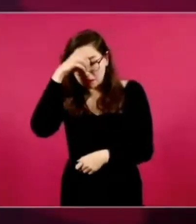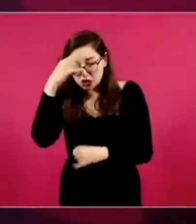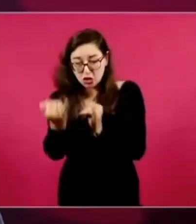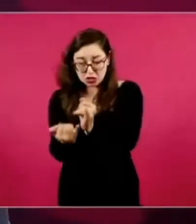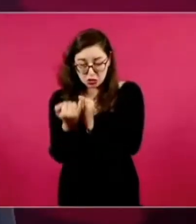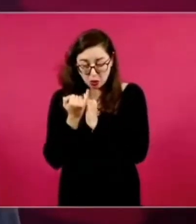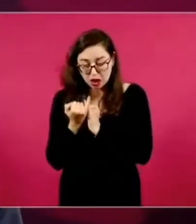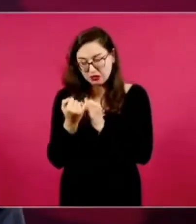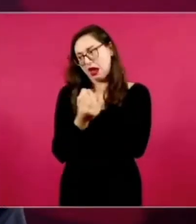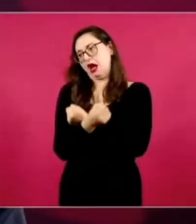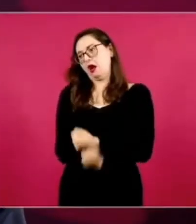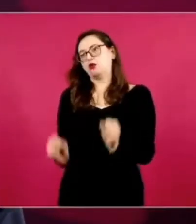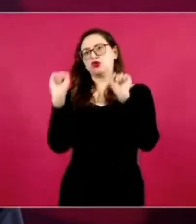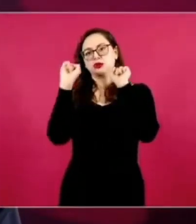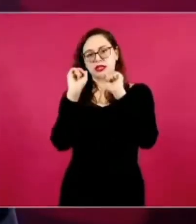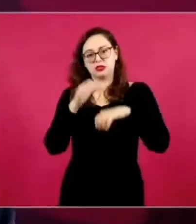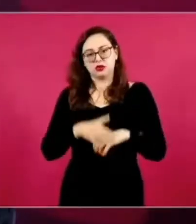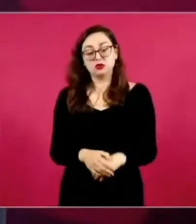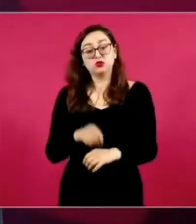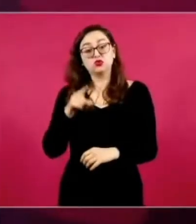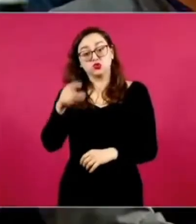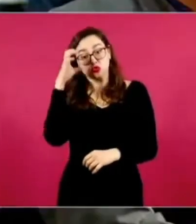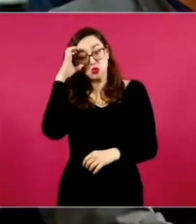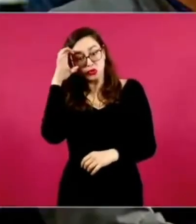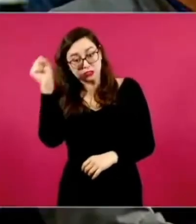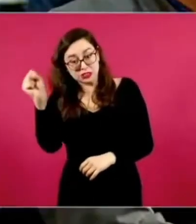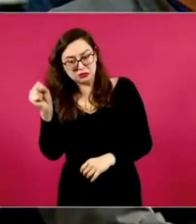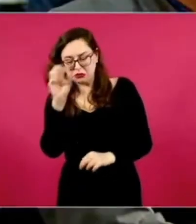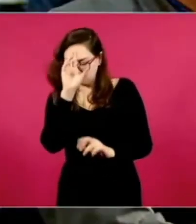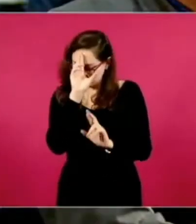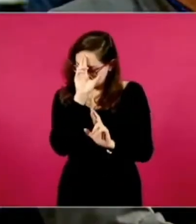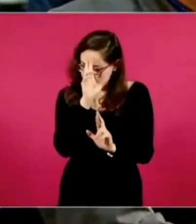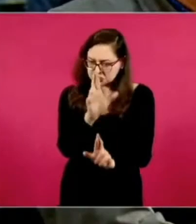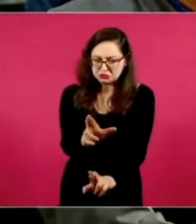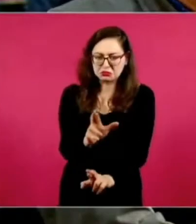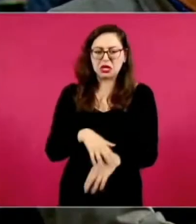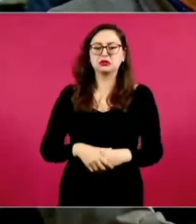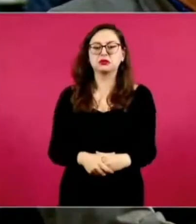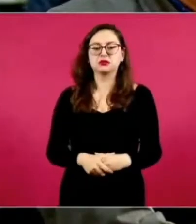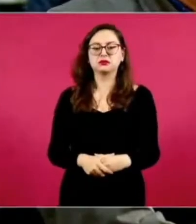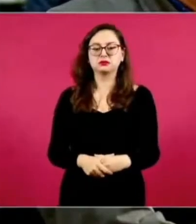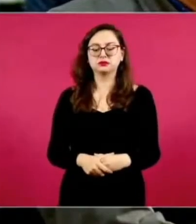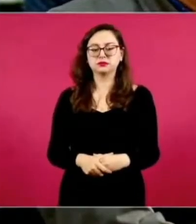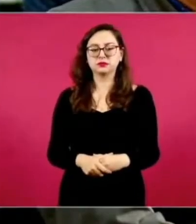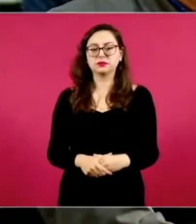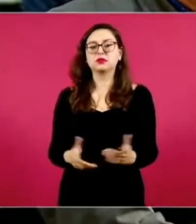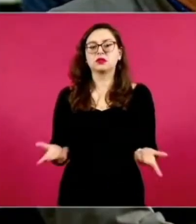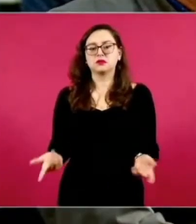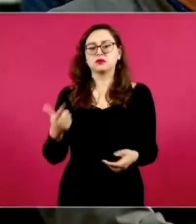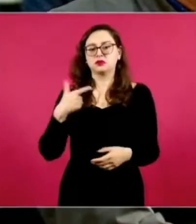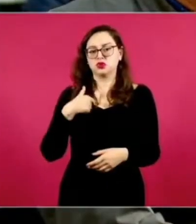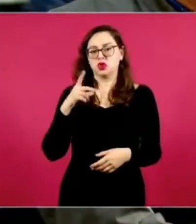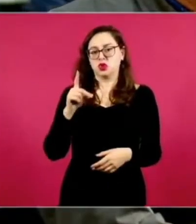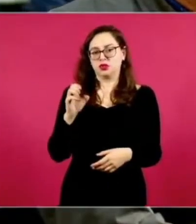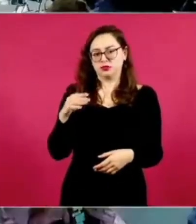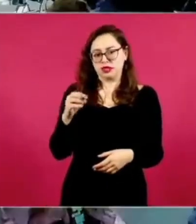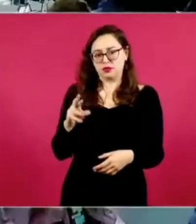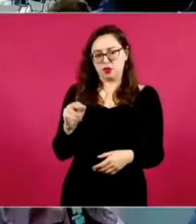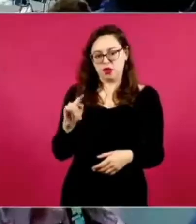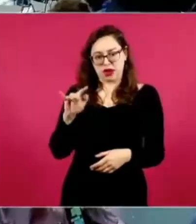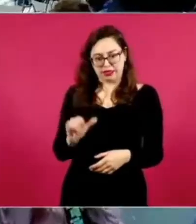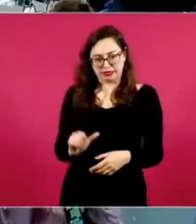tienes una concepción de las cosas que yo respeto, porque yo soy demócrata, como